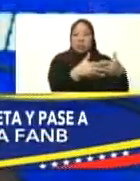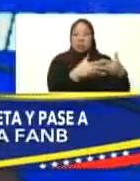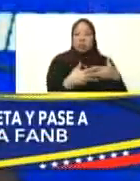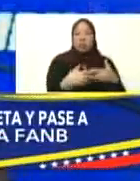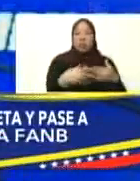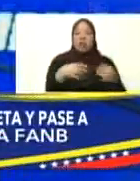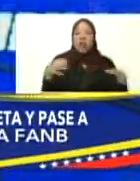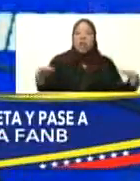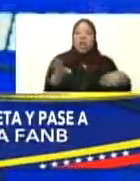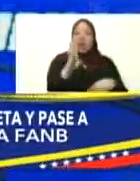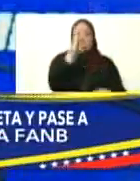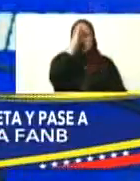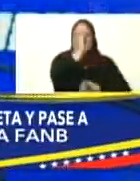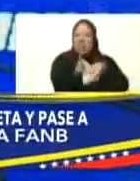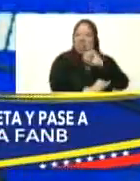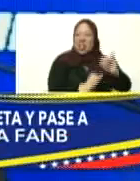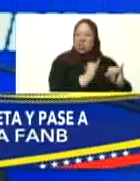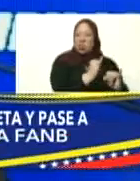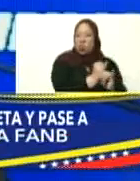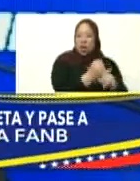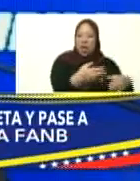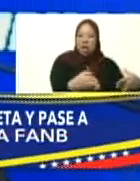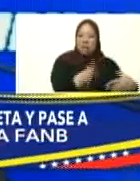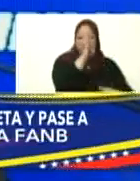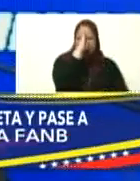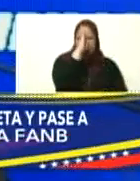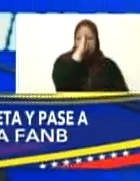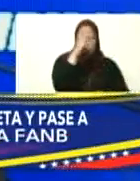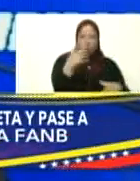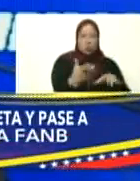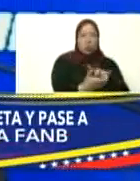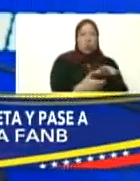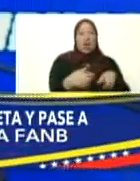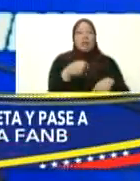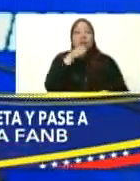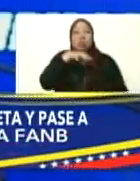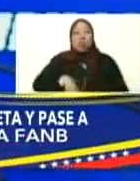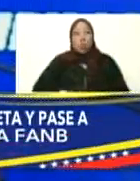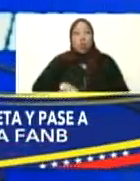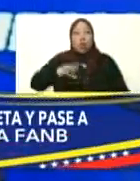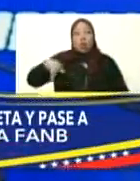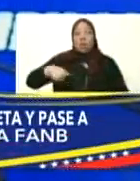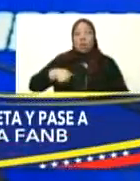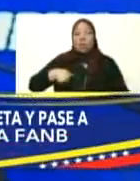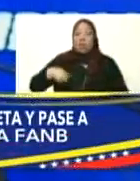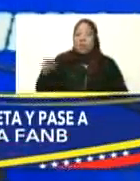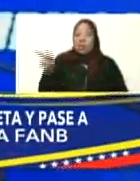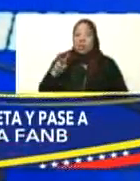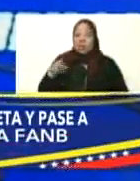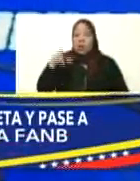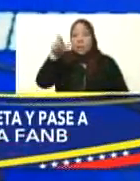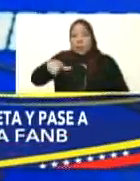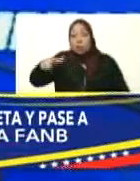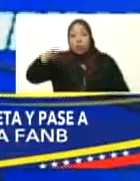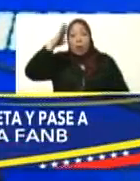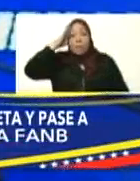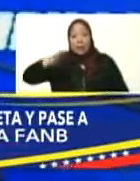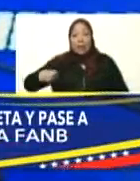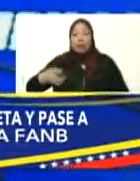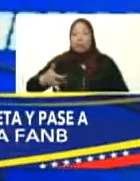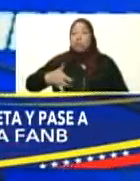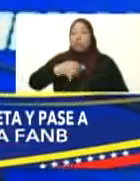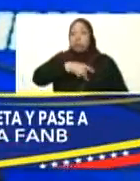Monetario Internacional. Este suceso marcó un hito sin precedentes en nuestras generaciones de oficiales,